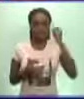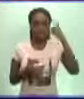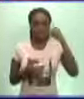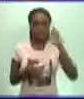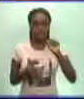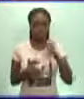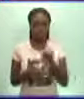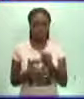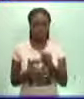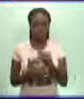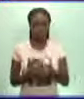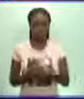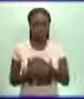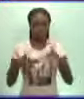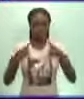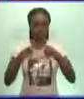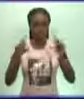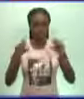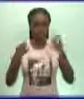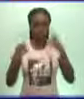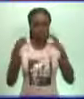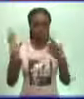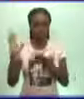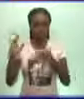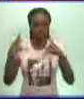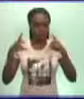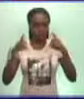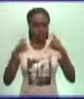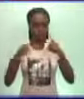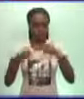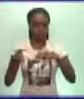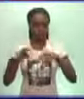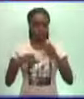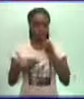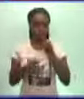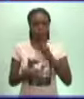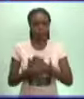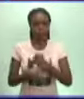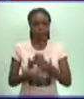pantalla, recuerda, puedes trabajar por tu cuaderno de ortografía.